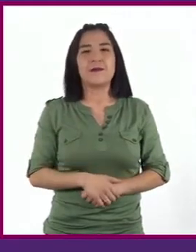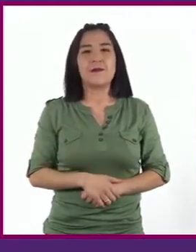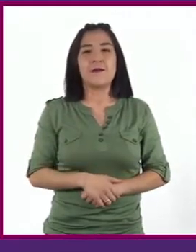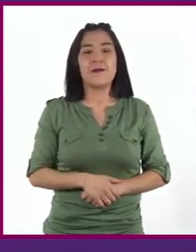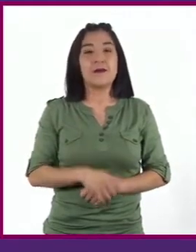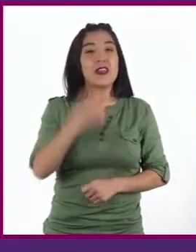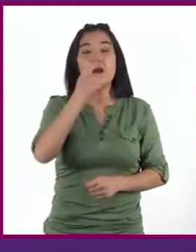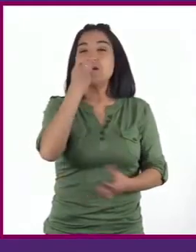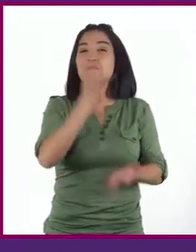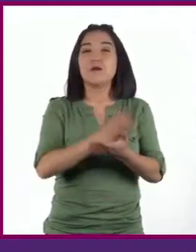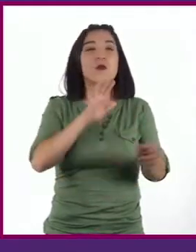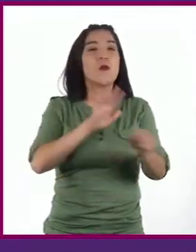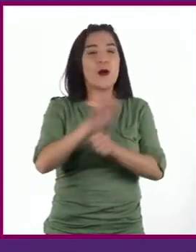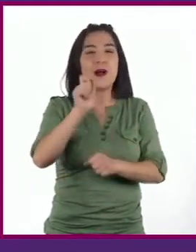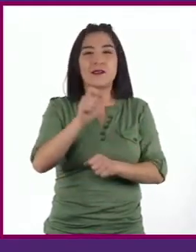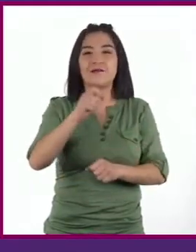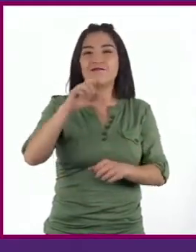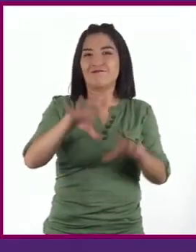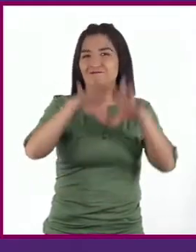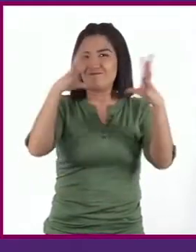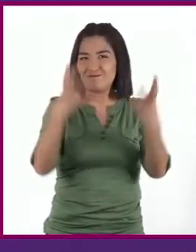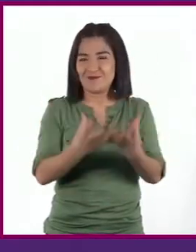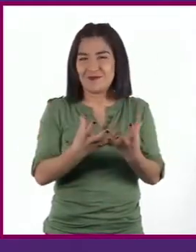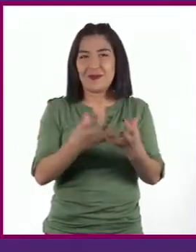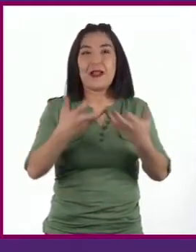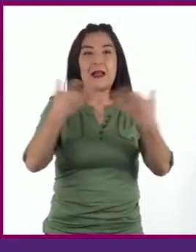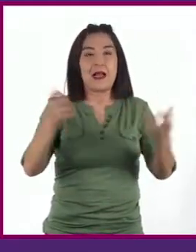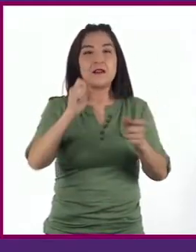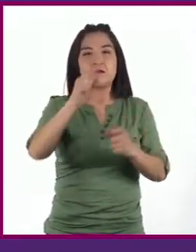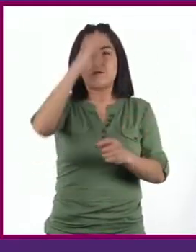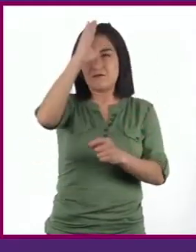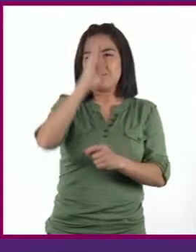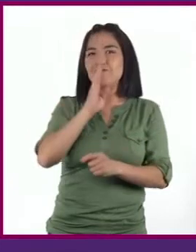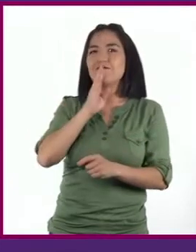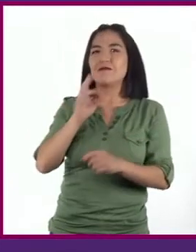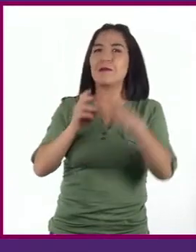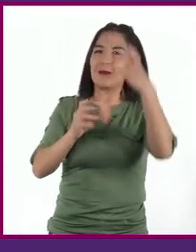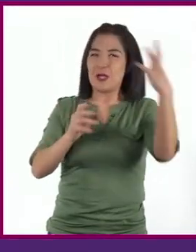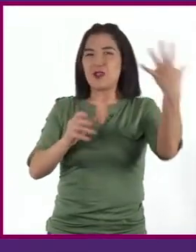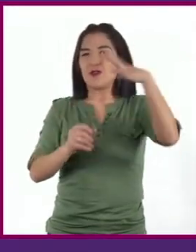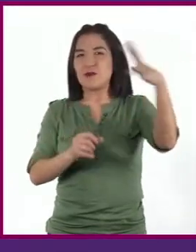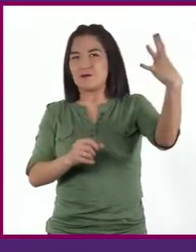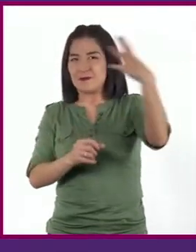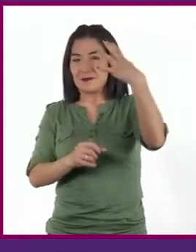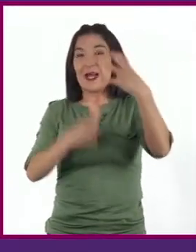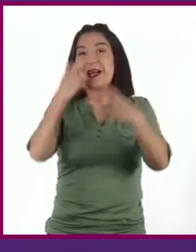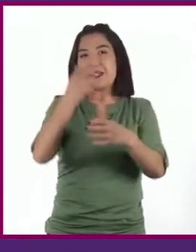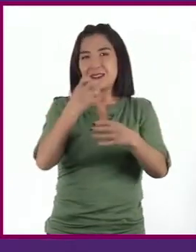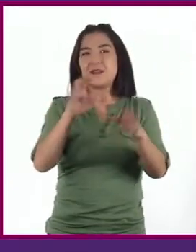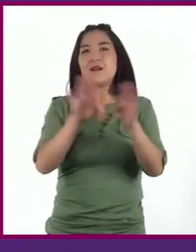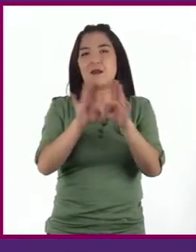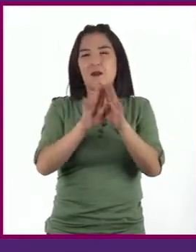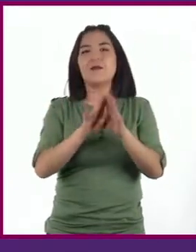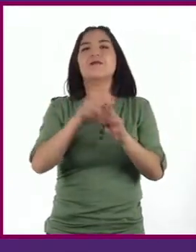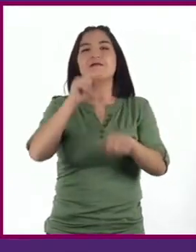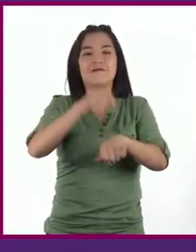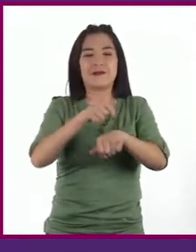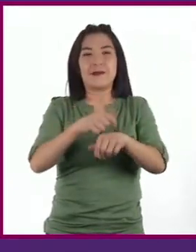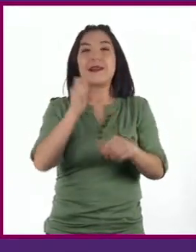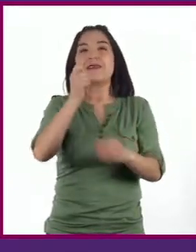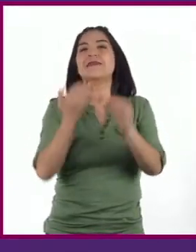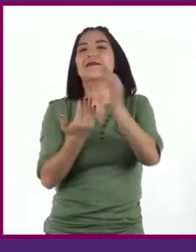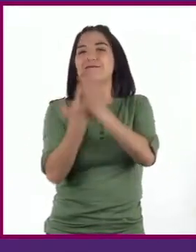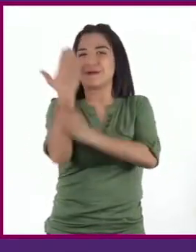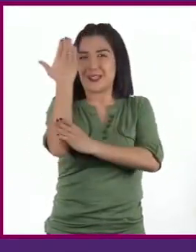Solo una parte de la Tierra está de cara al Sol, en un momento determinado. Es cuando está de